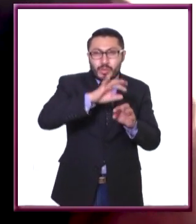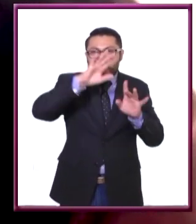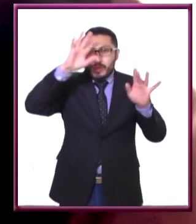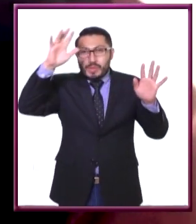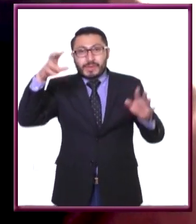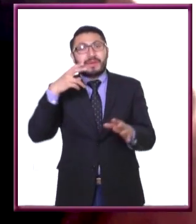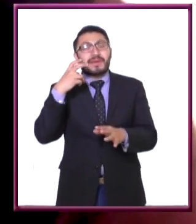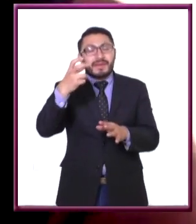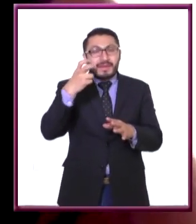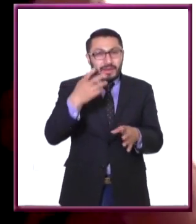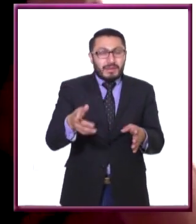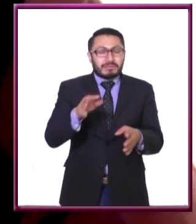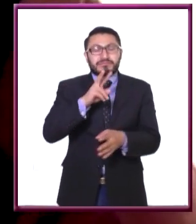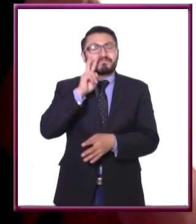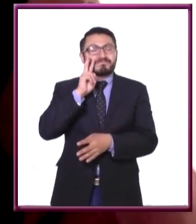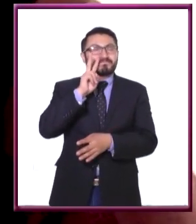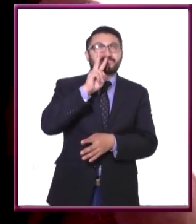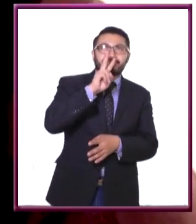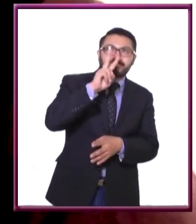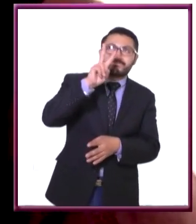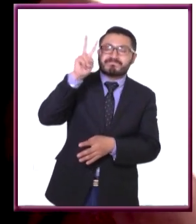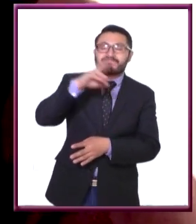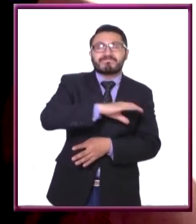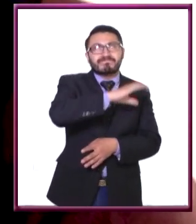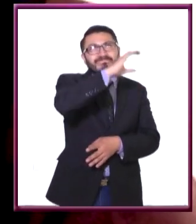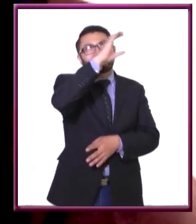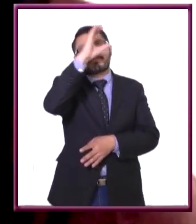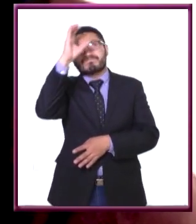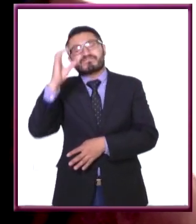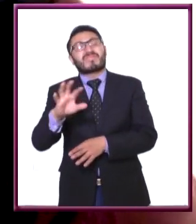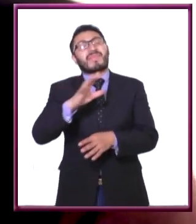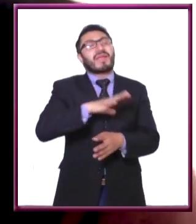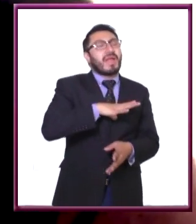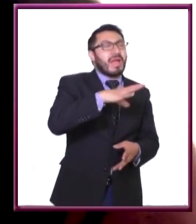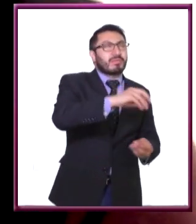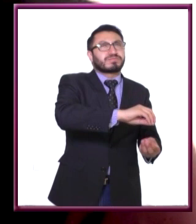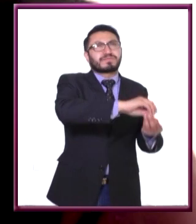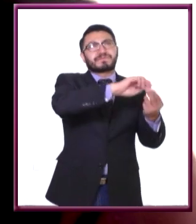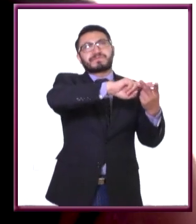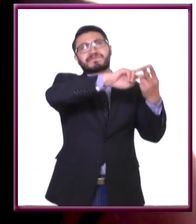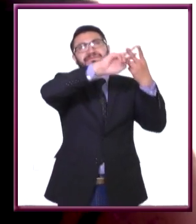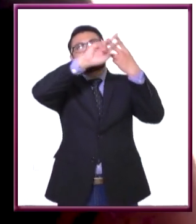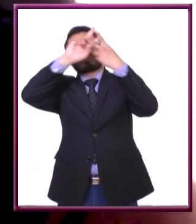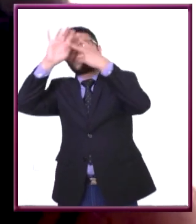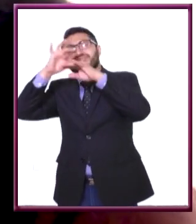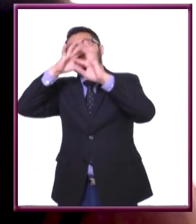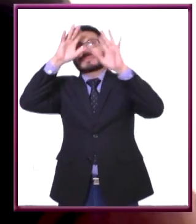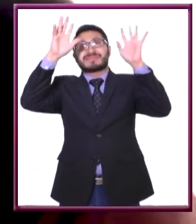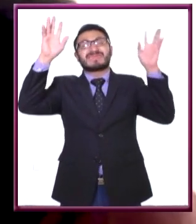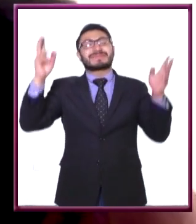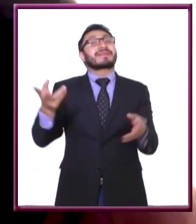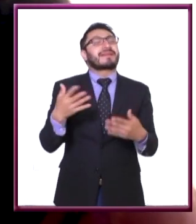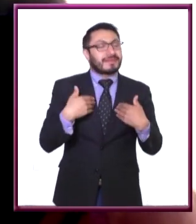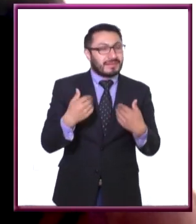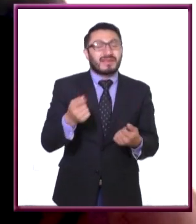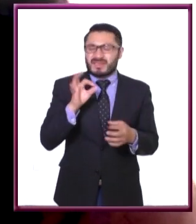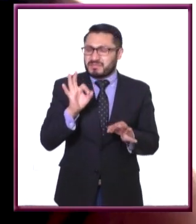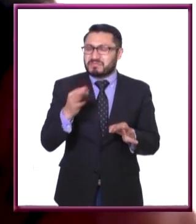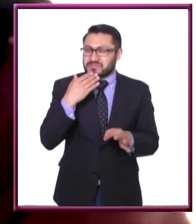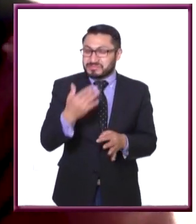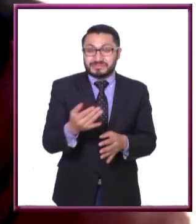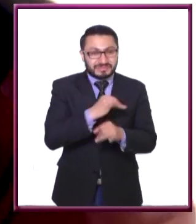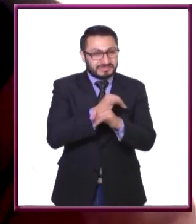que hace que podamos ver el cielo cubierto de estrellas. Es un proceso que entendemos